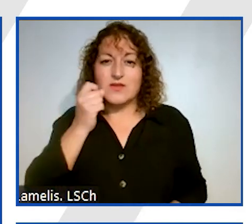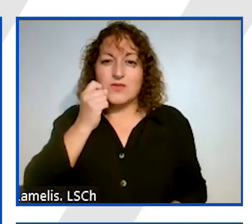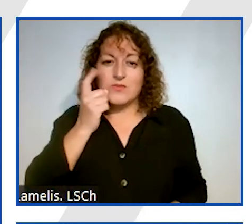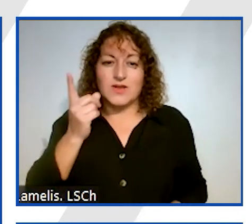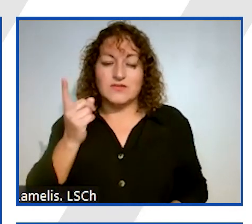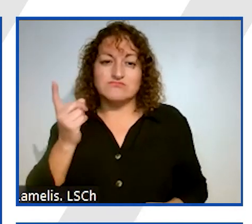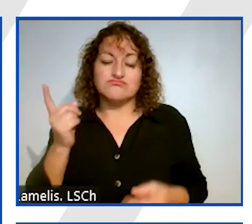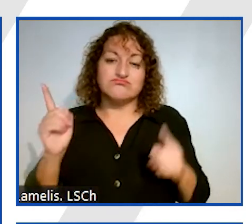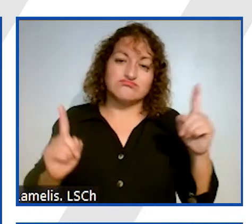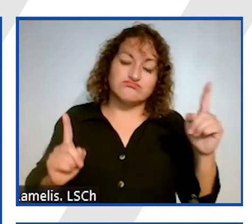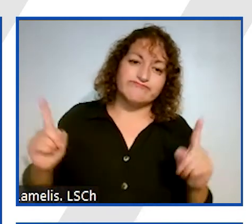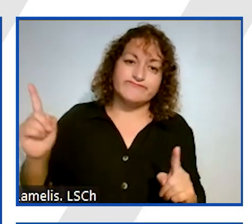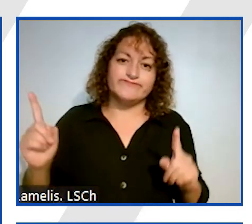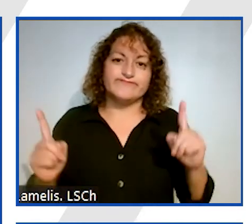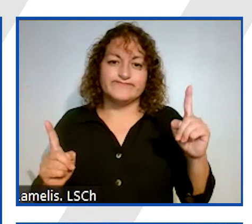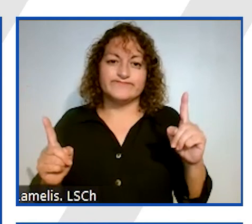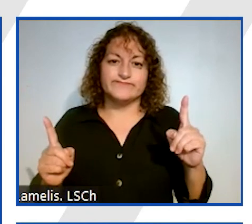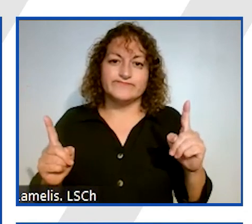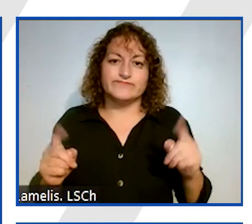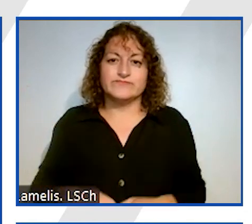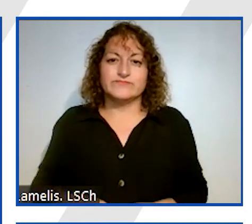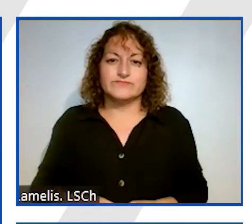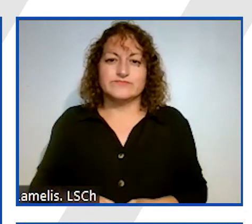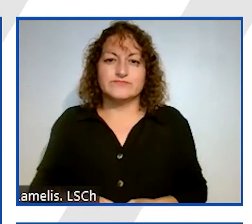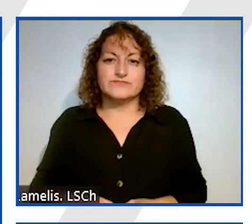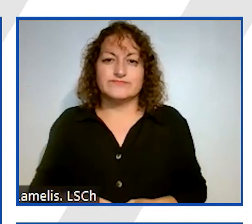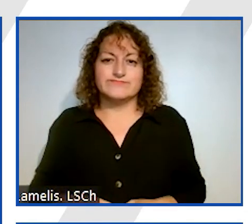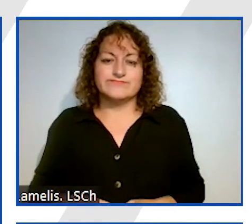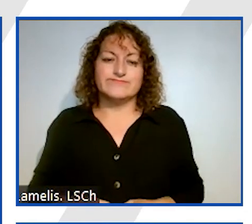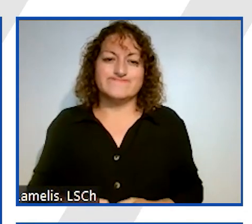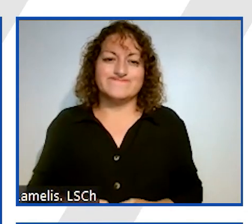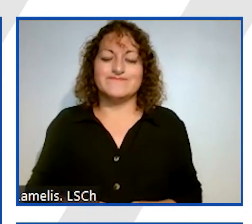los dos escenarios nos gusta. ¿Un pececito o sin